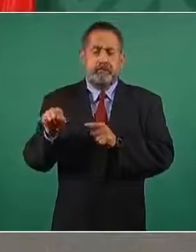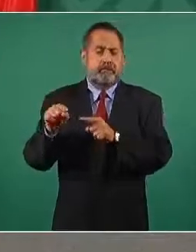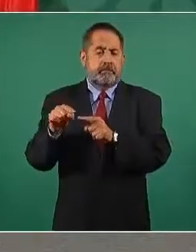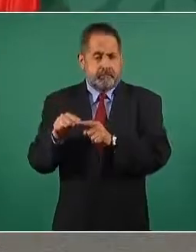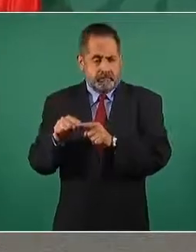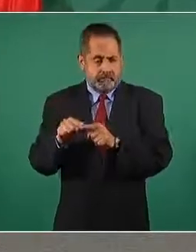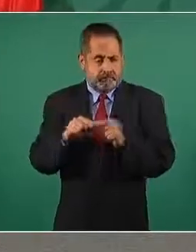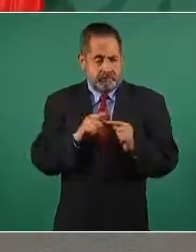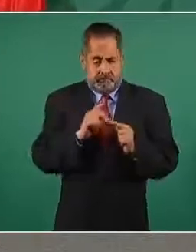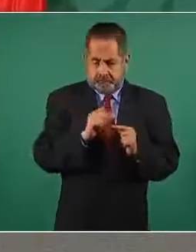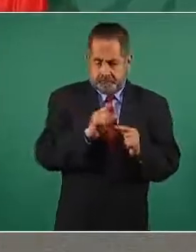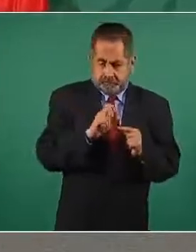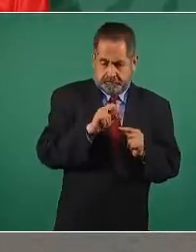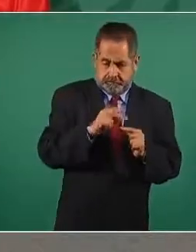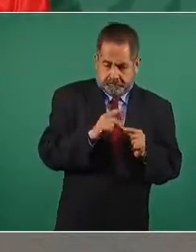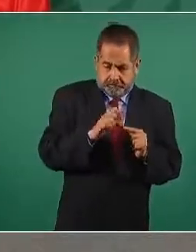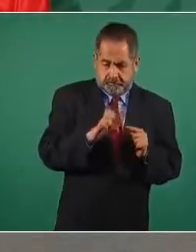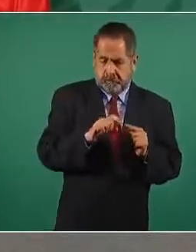Palenque, Tenosique,